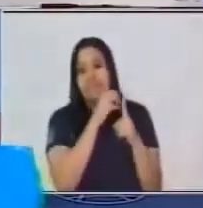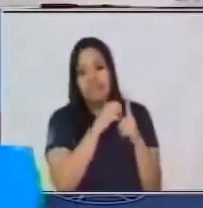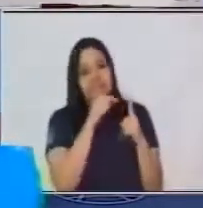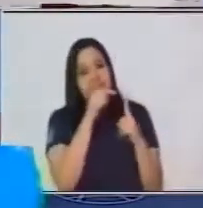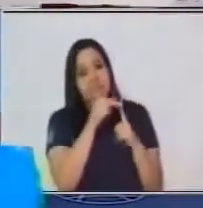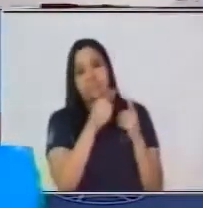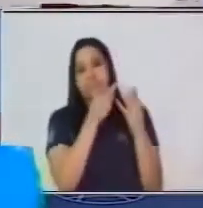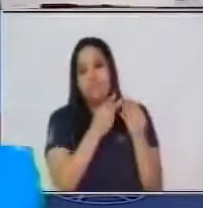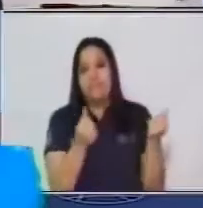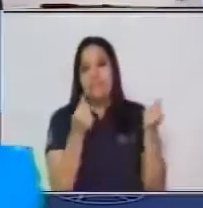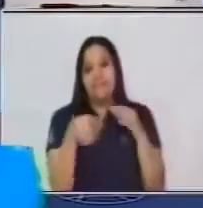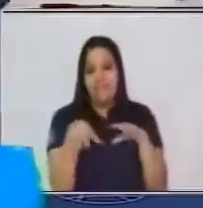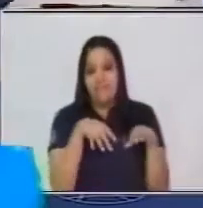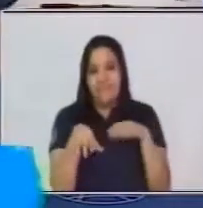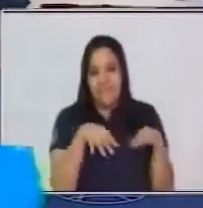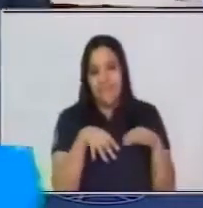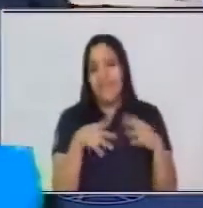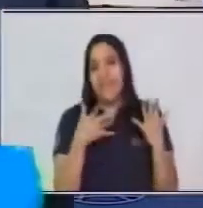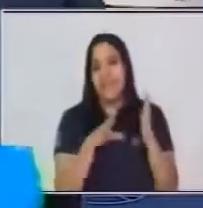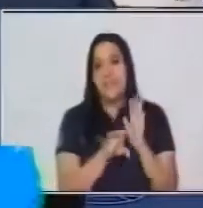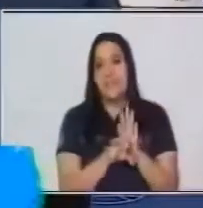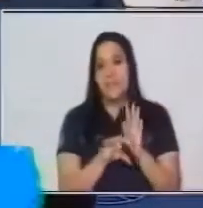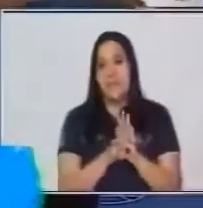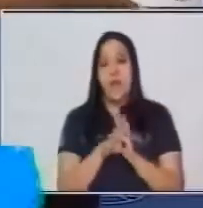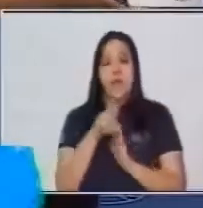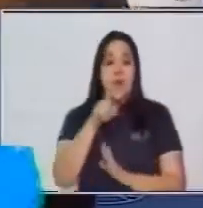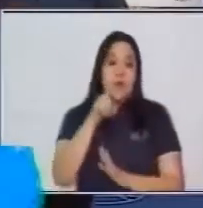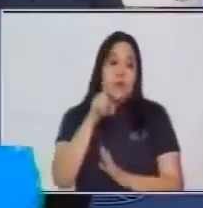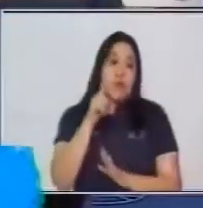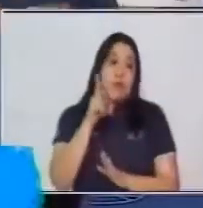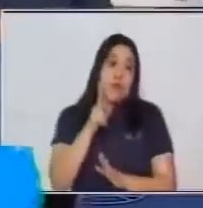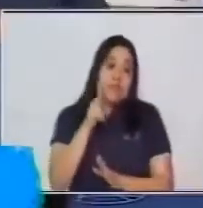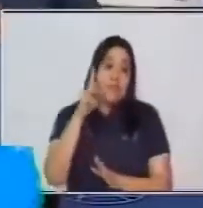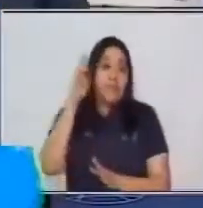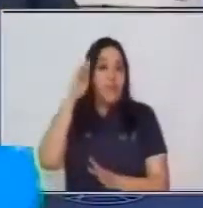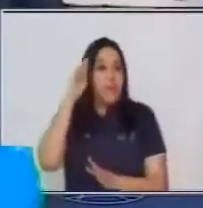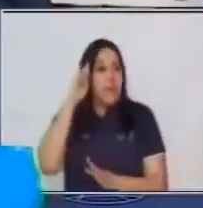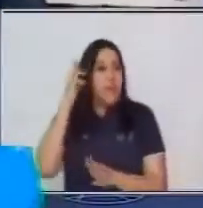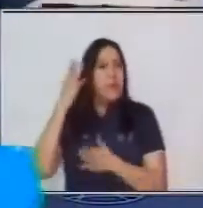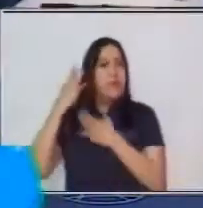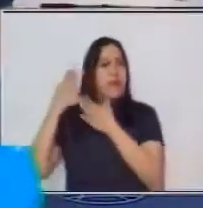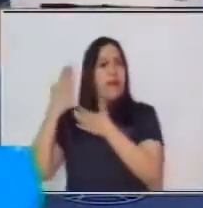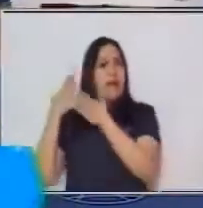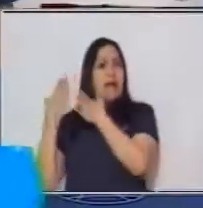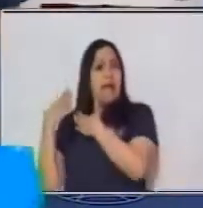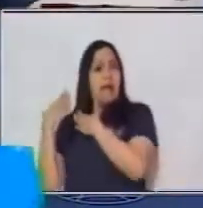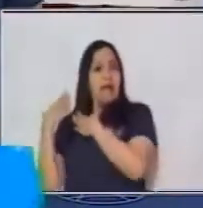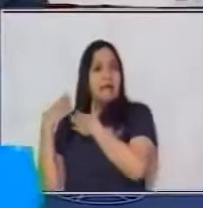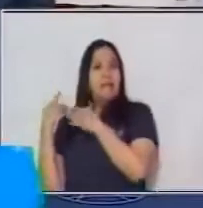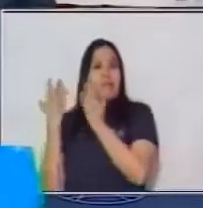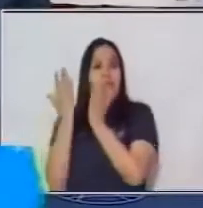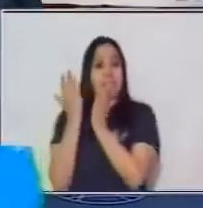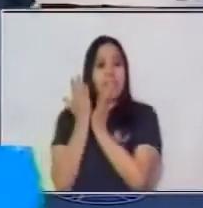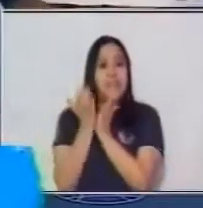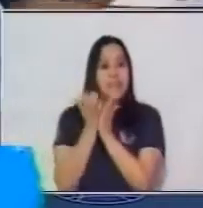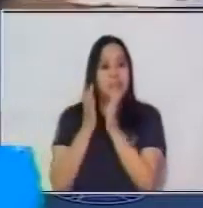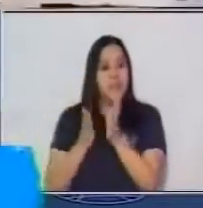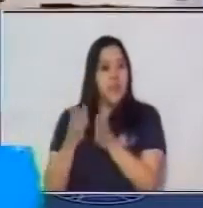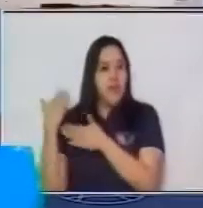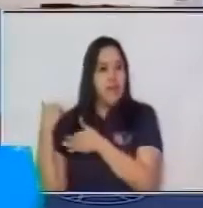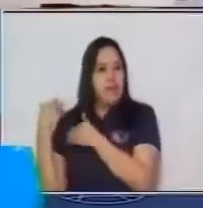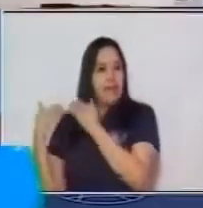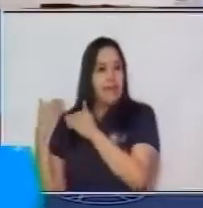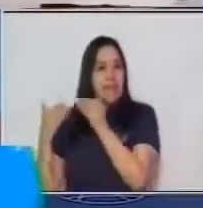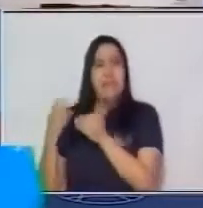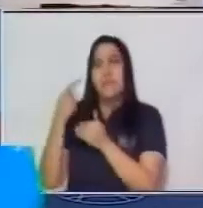situaciones sencillas. Puesto que muchas veces recuerdas algunas cosas que te han sucedido cuando ibas a estudiar o cuando has estado en casa y te